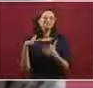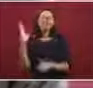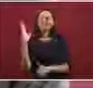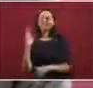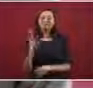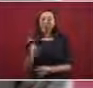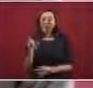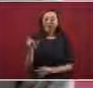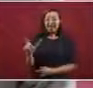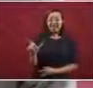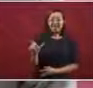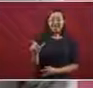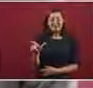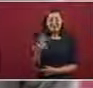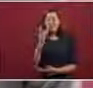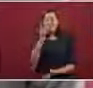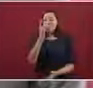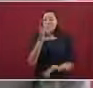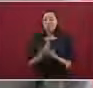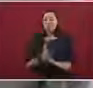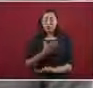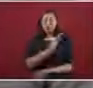presidente que